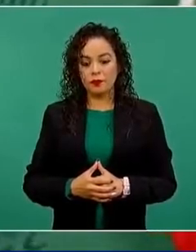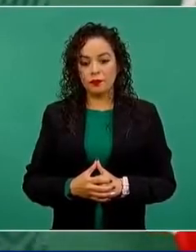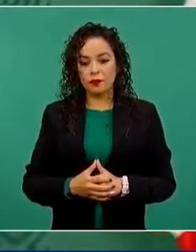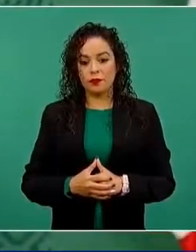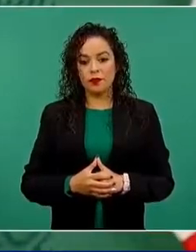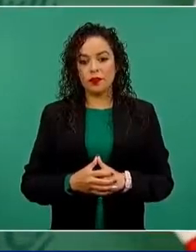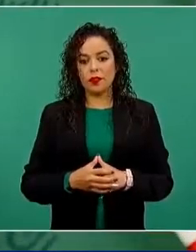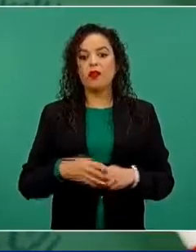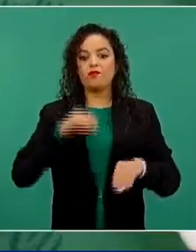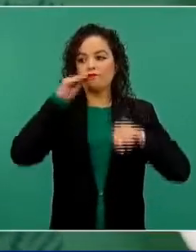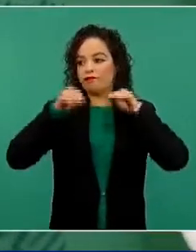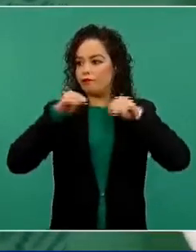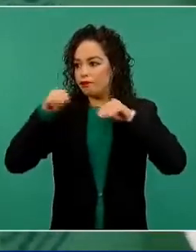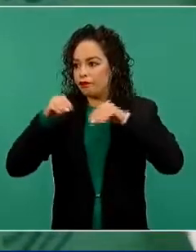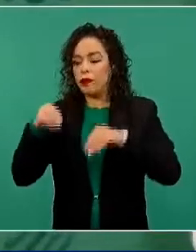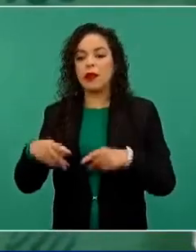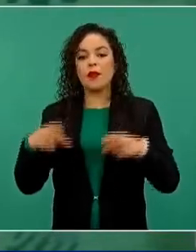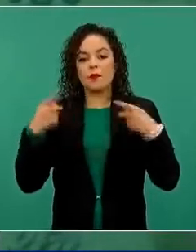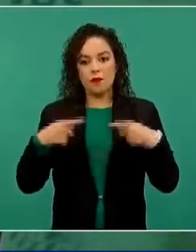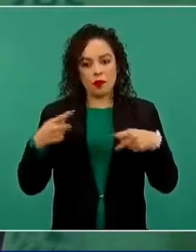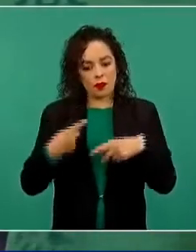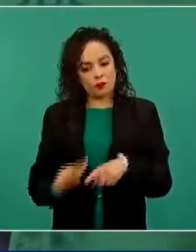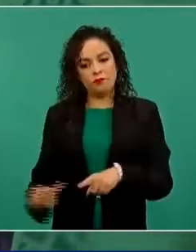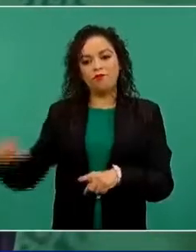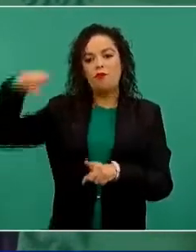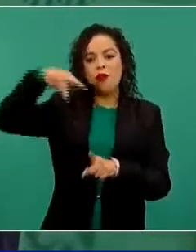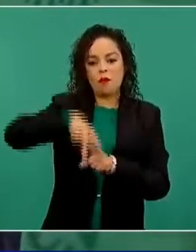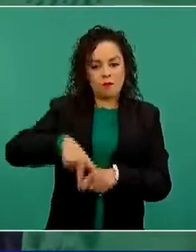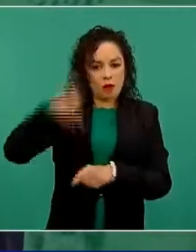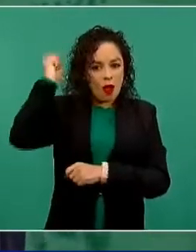a caballo las fuerzas revolucionarias,